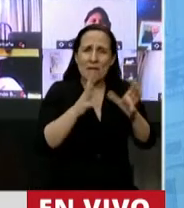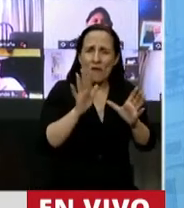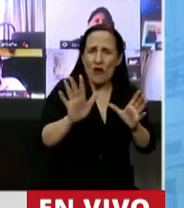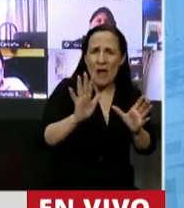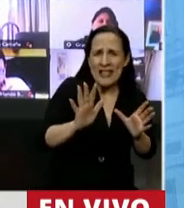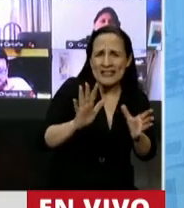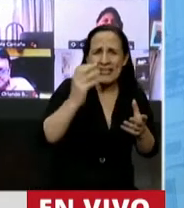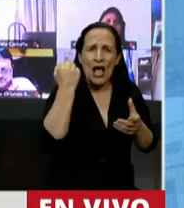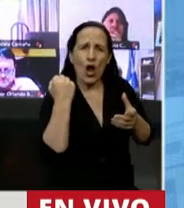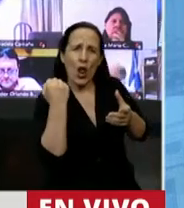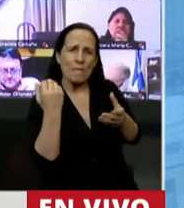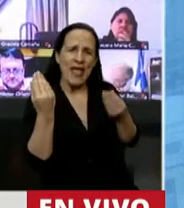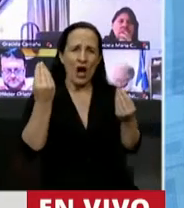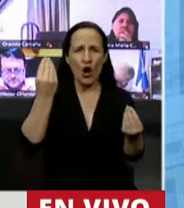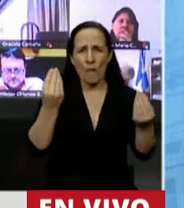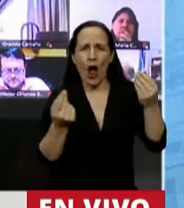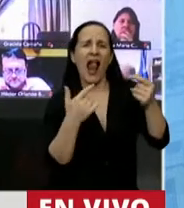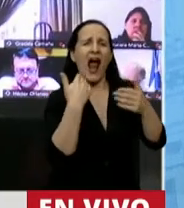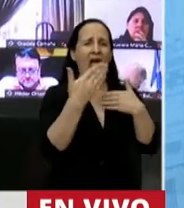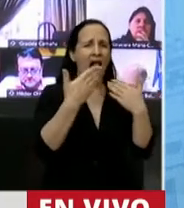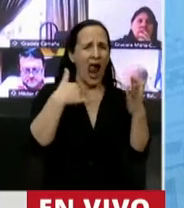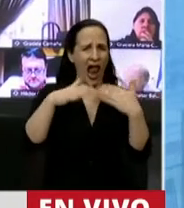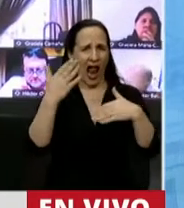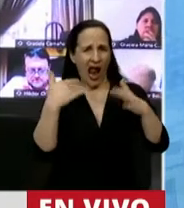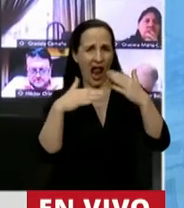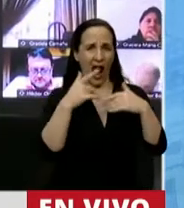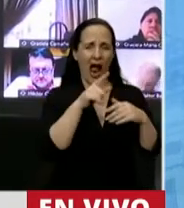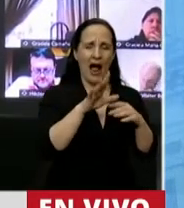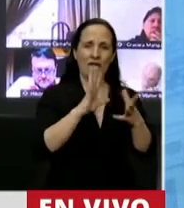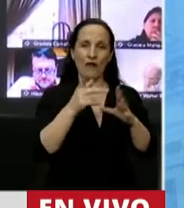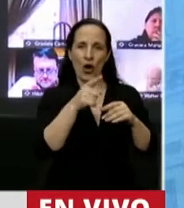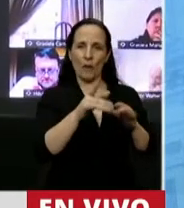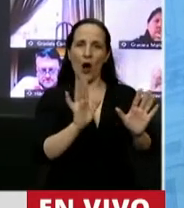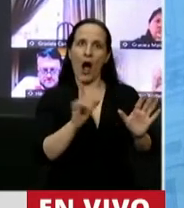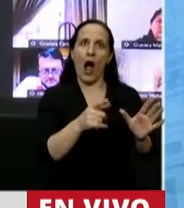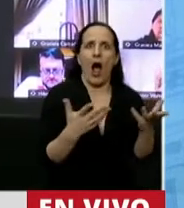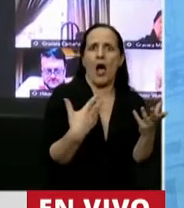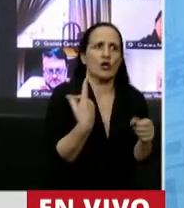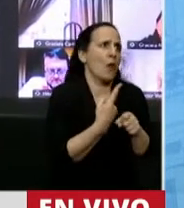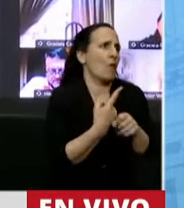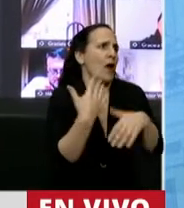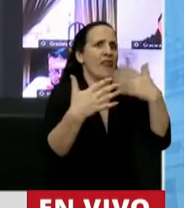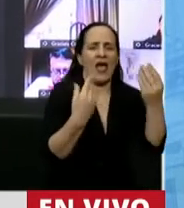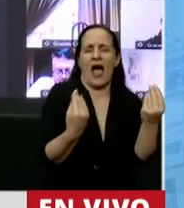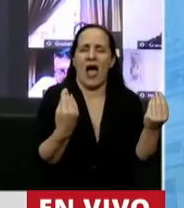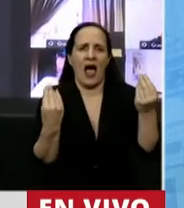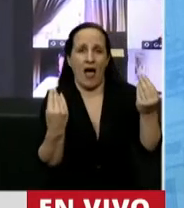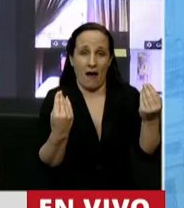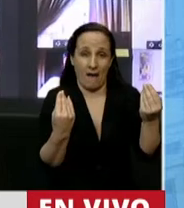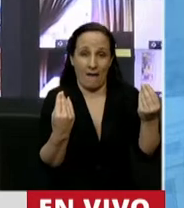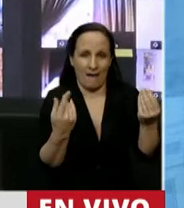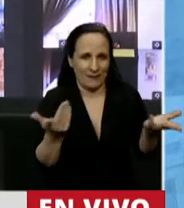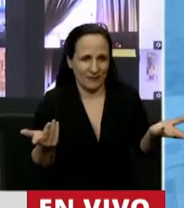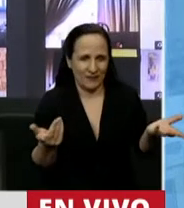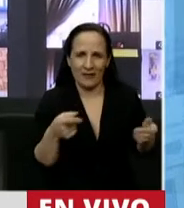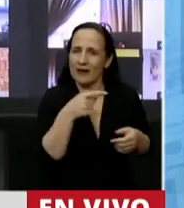falacias económicas nunca verificadas, pero diseñadas para mantener un statu quo de insoportable y creciente desigualdad. Y corrompido sus